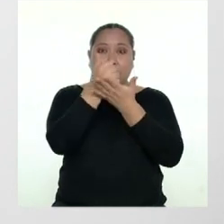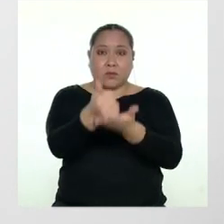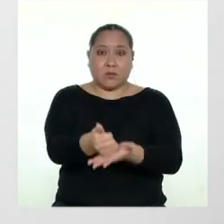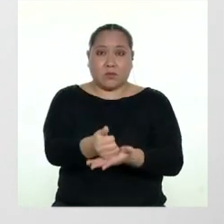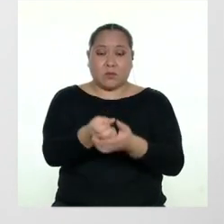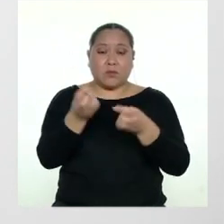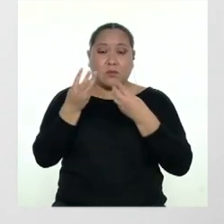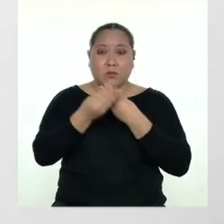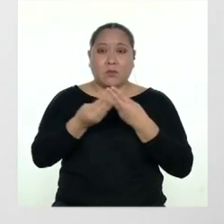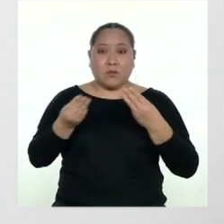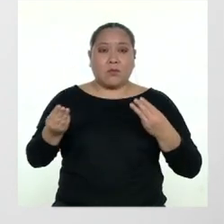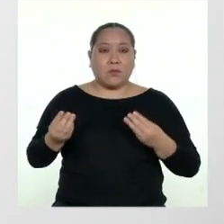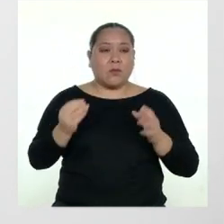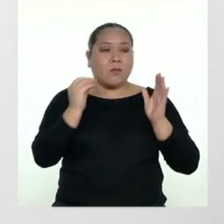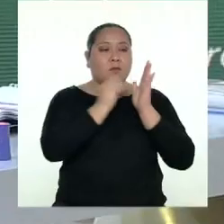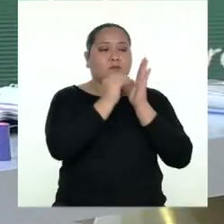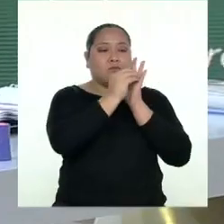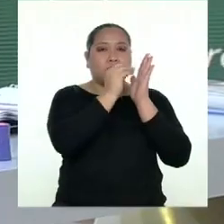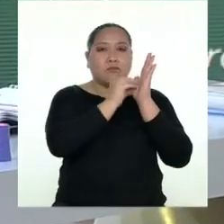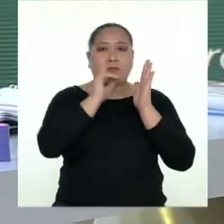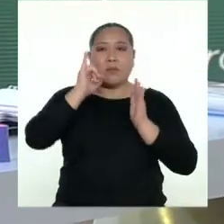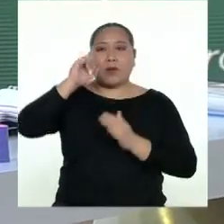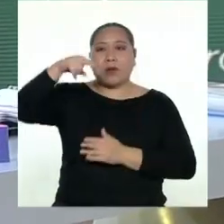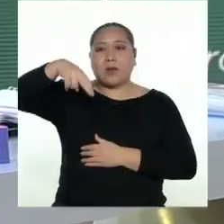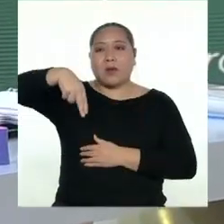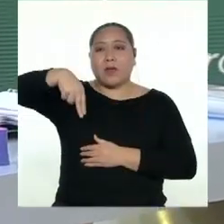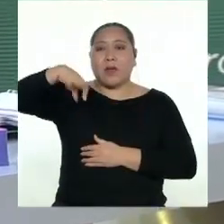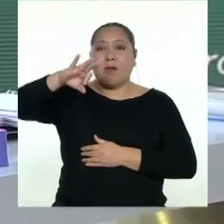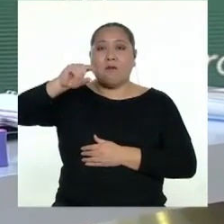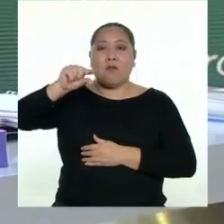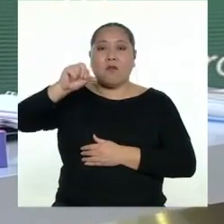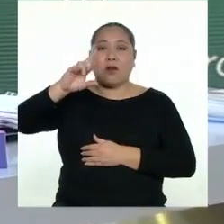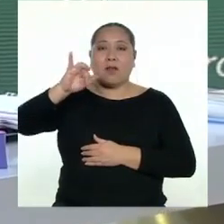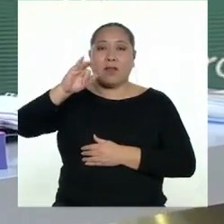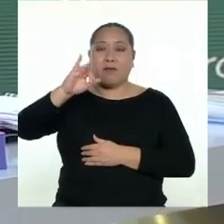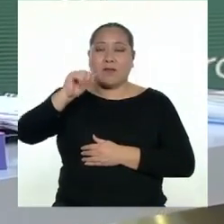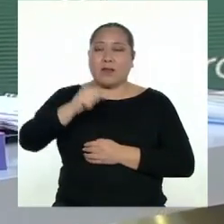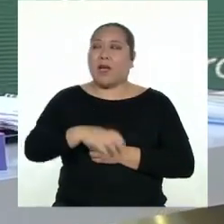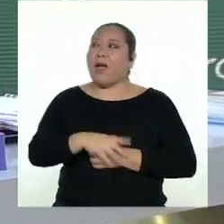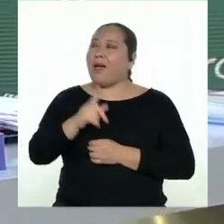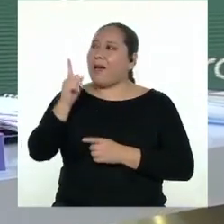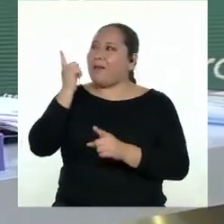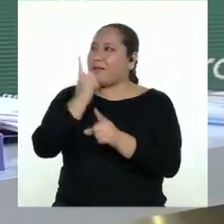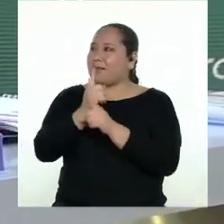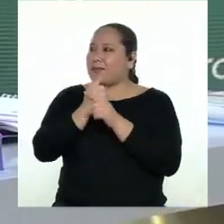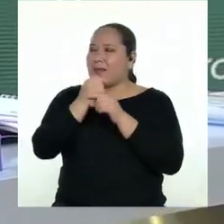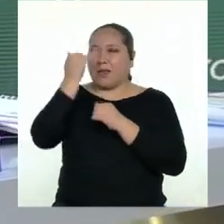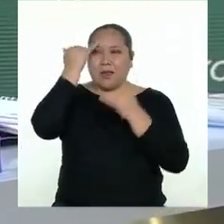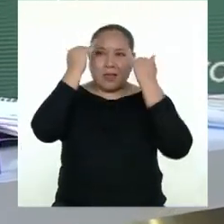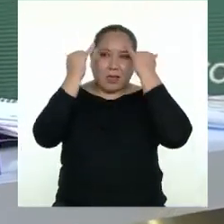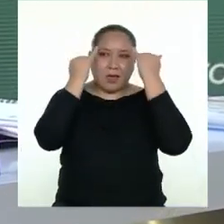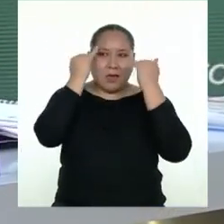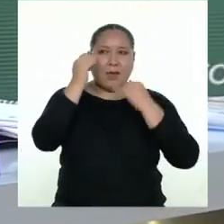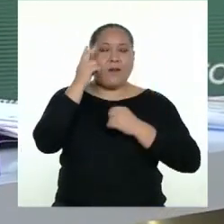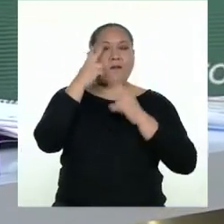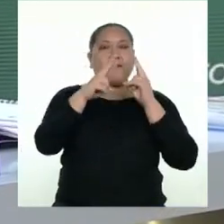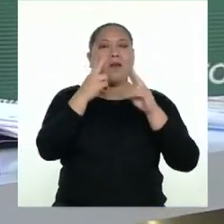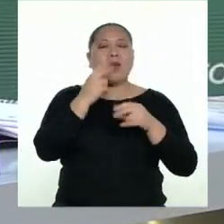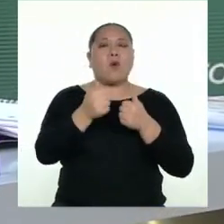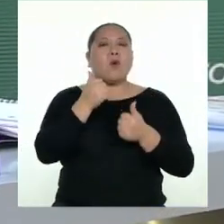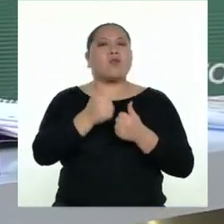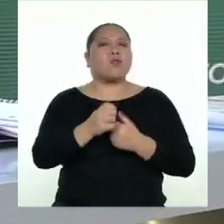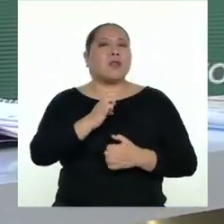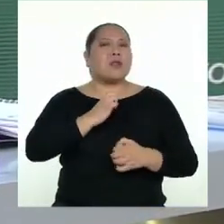para la infografía que vamos a desarrollar. ¡Excelente idea! Reconocer nuestras emociones y reacciones es el primer paso